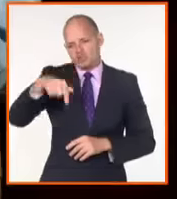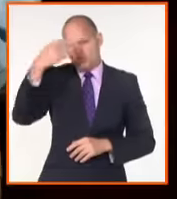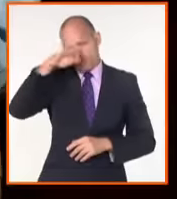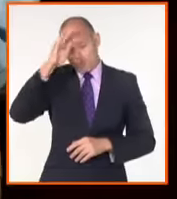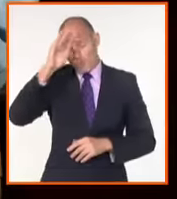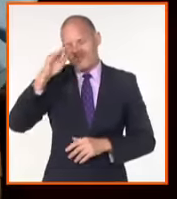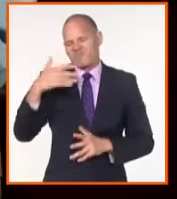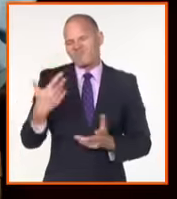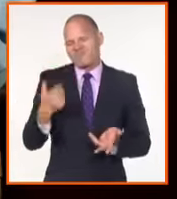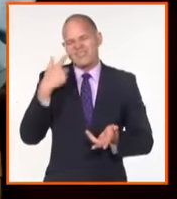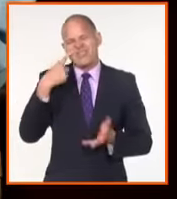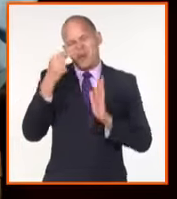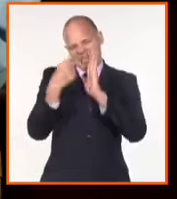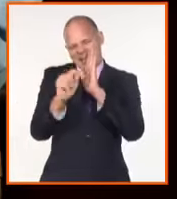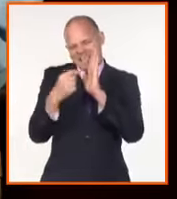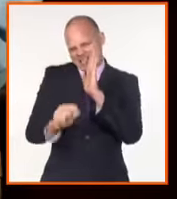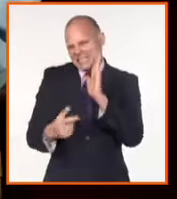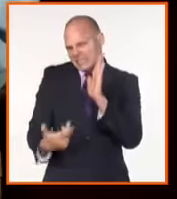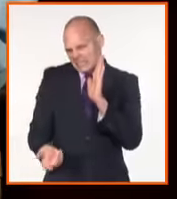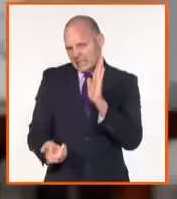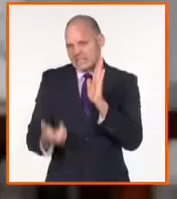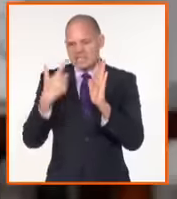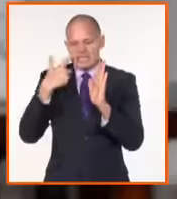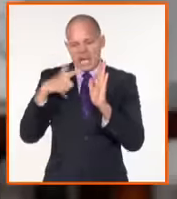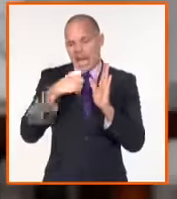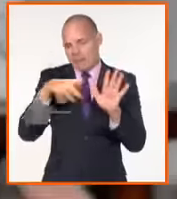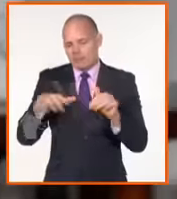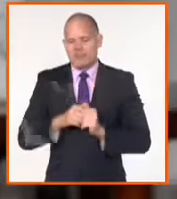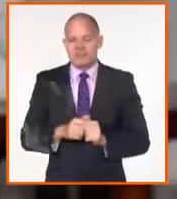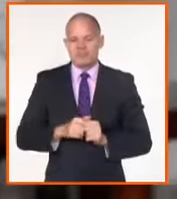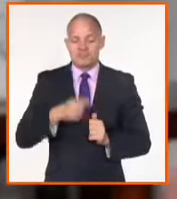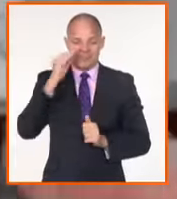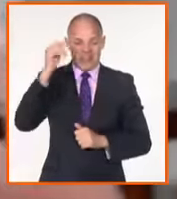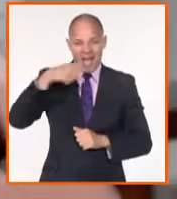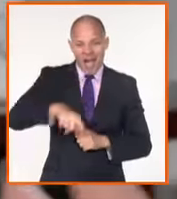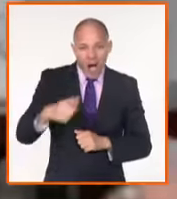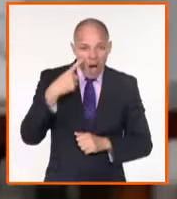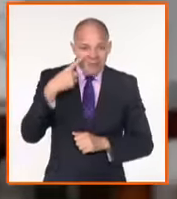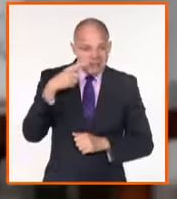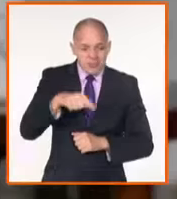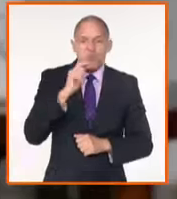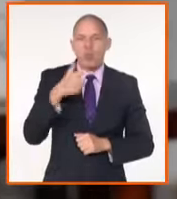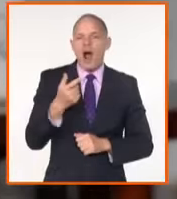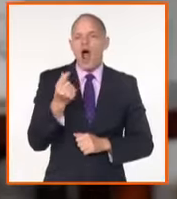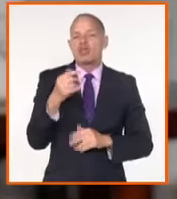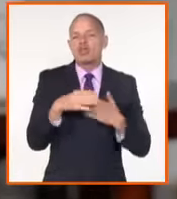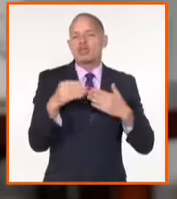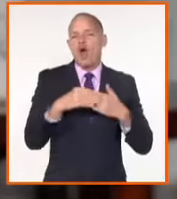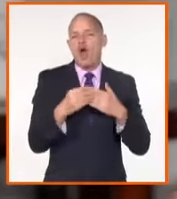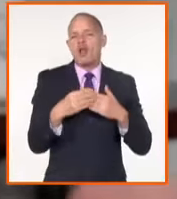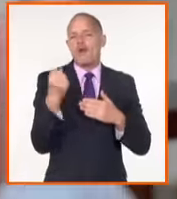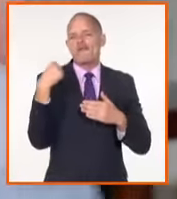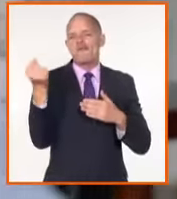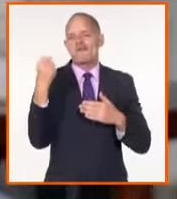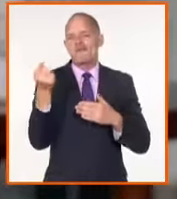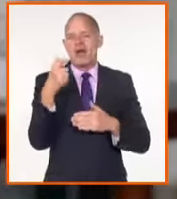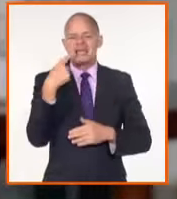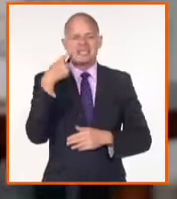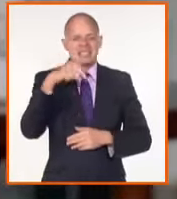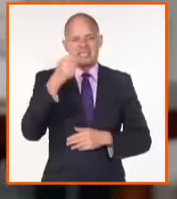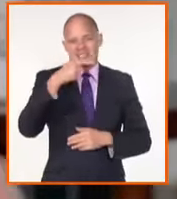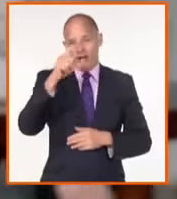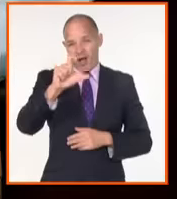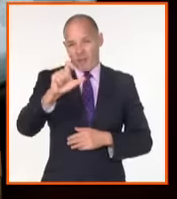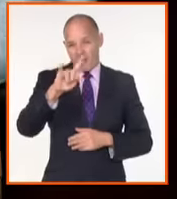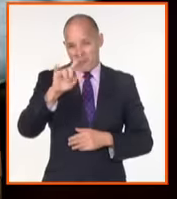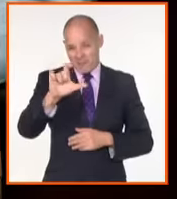provocado procesos como este de la inconvertibilidad de la moneda, la acelerada de inflación, la depreciación del tipo de cambio informal, la aparición de